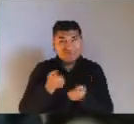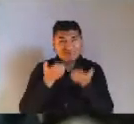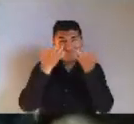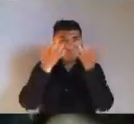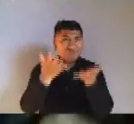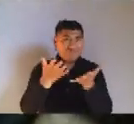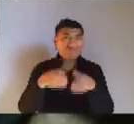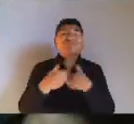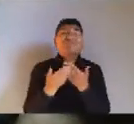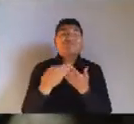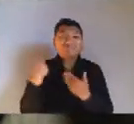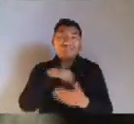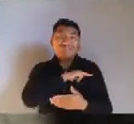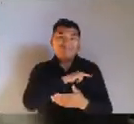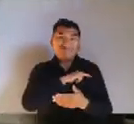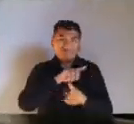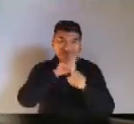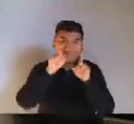amorosos. ¿Cómo tenemos que ser?